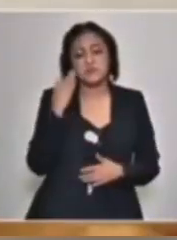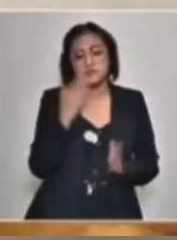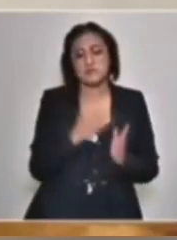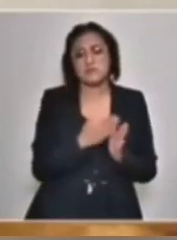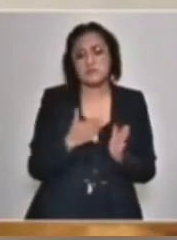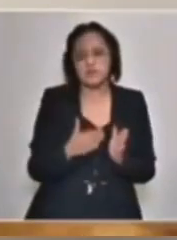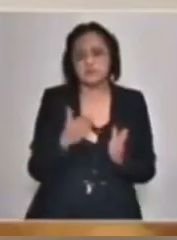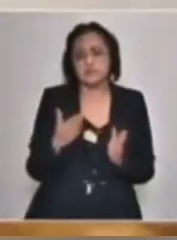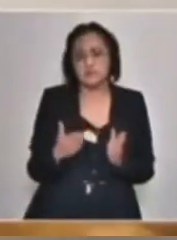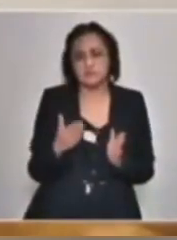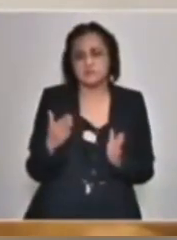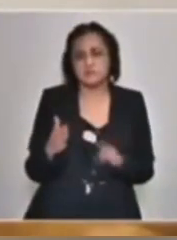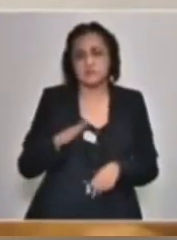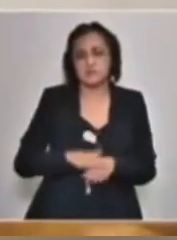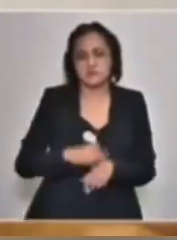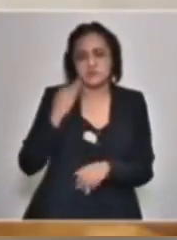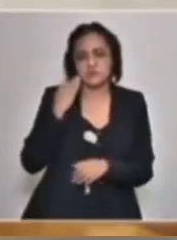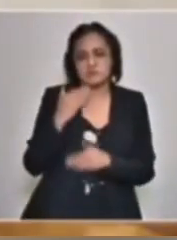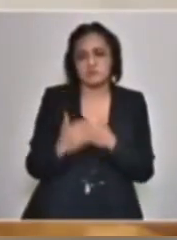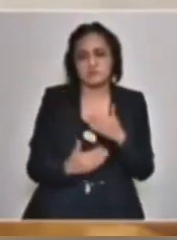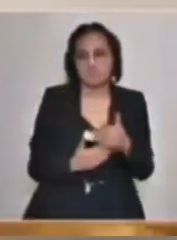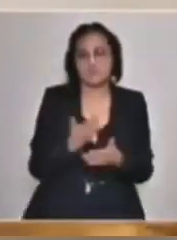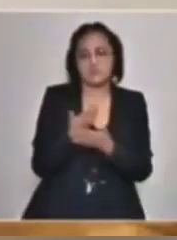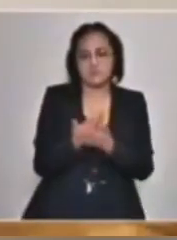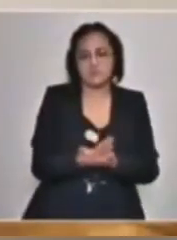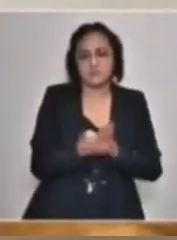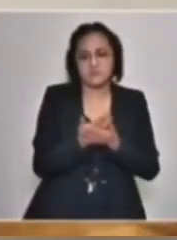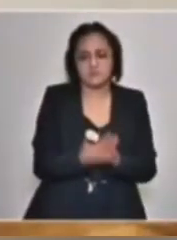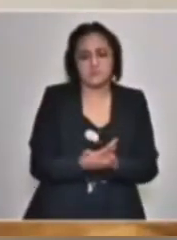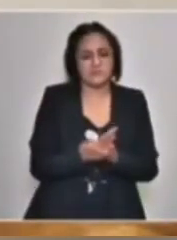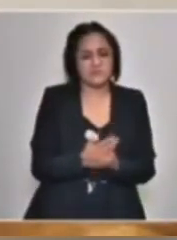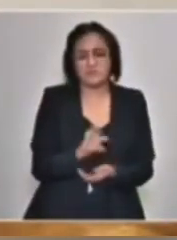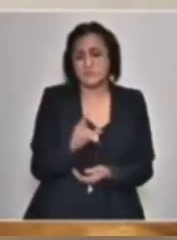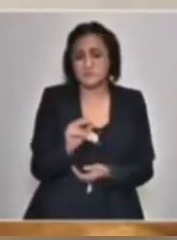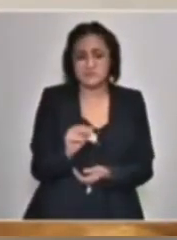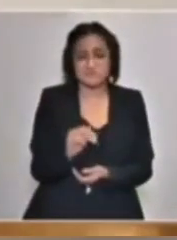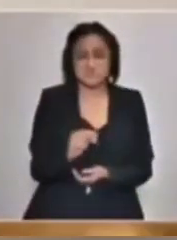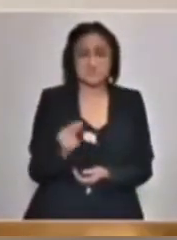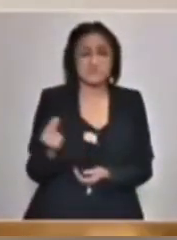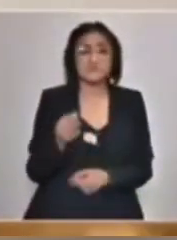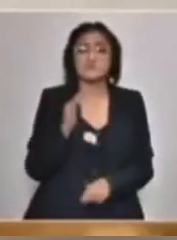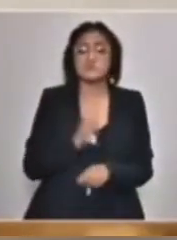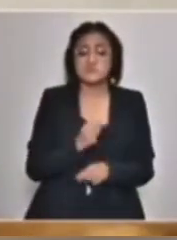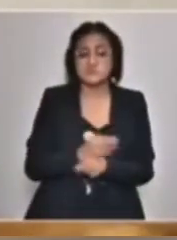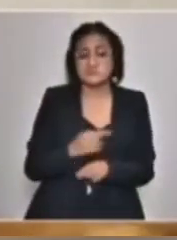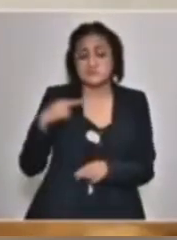aplazando con plazos, porcentajes, porque eso no le gusta a mi gobierno.